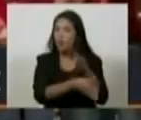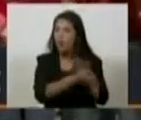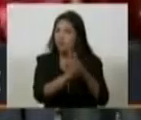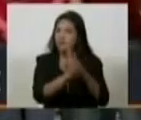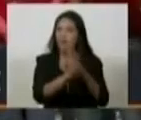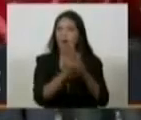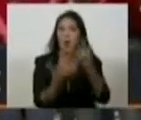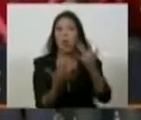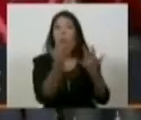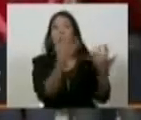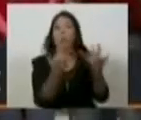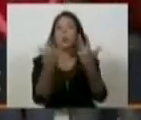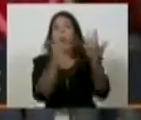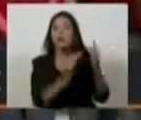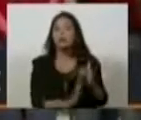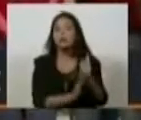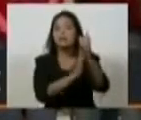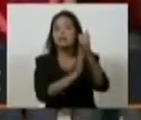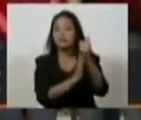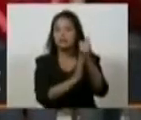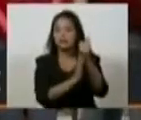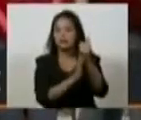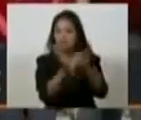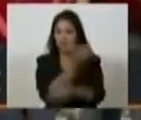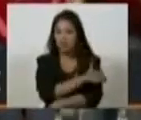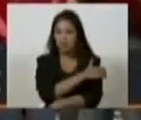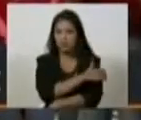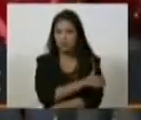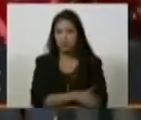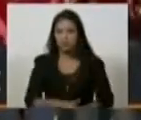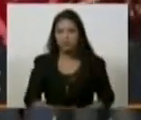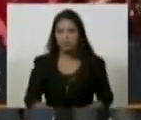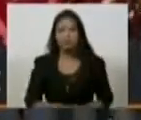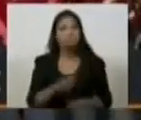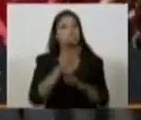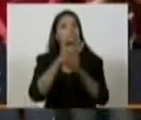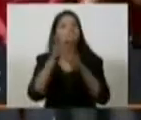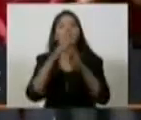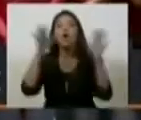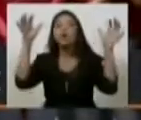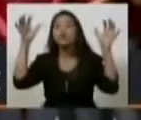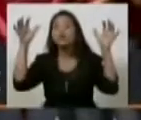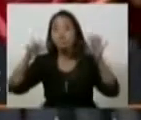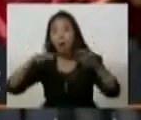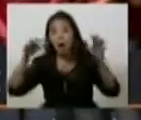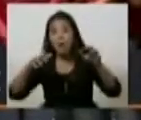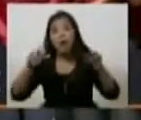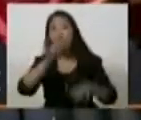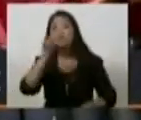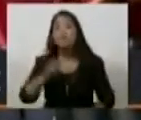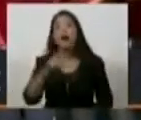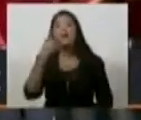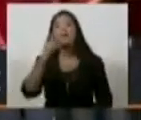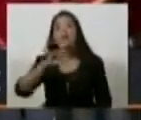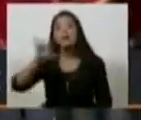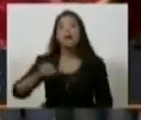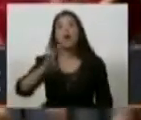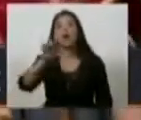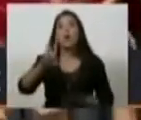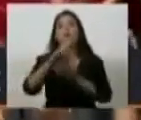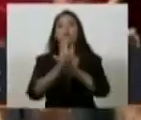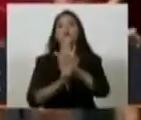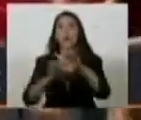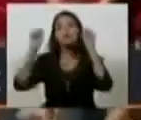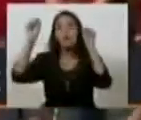se dejan llevar por ese liderazgo chimbo de la derecha. Llueve, truene o relampague, el 30 de julio, la